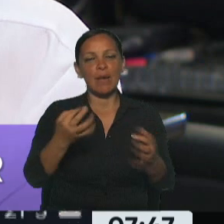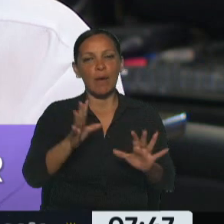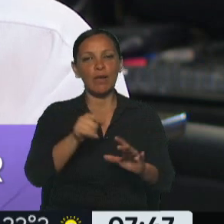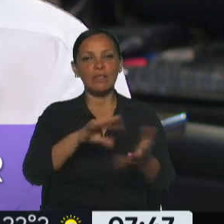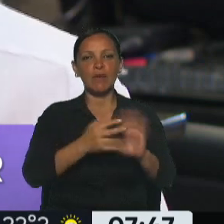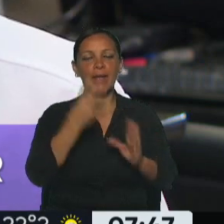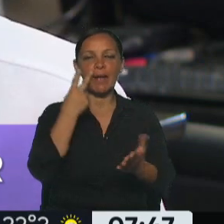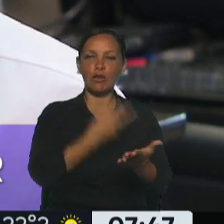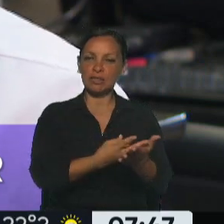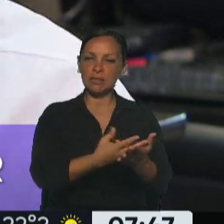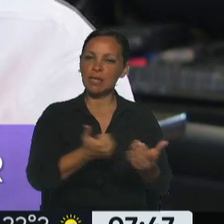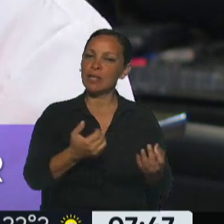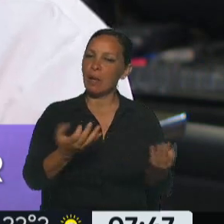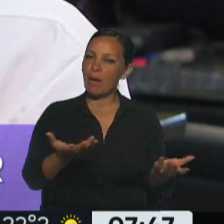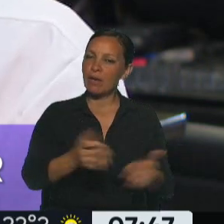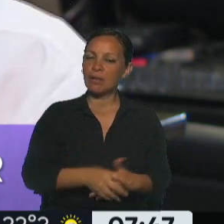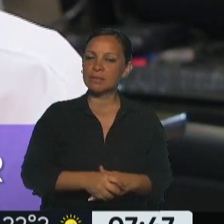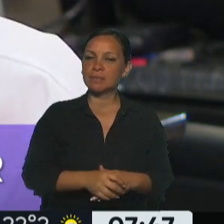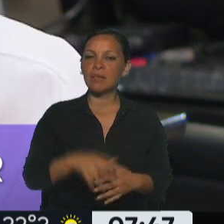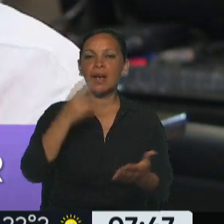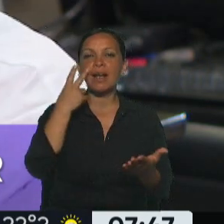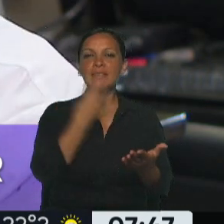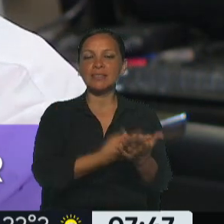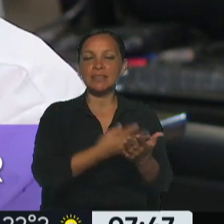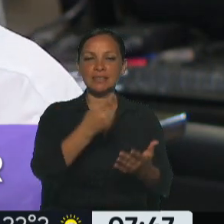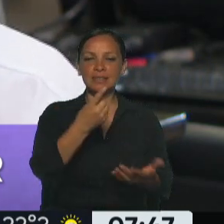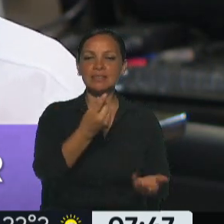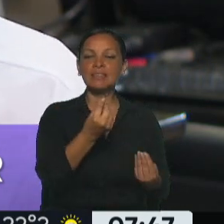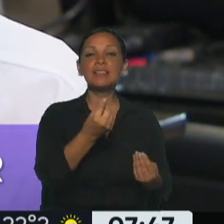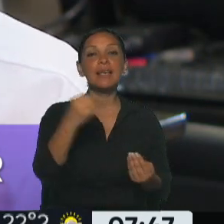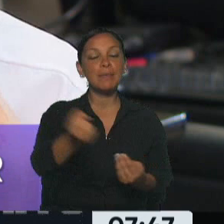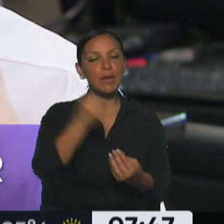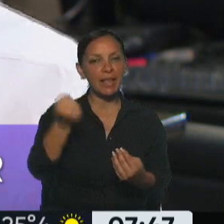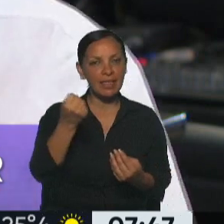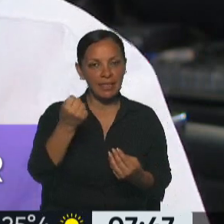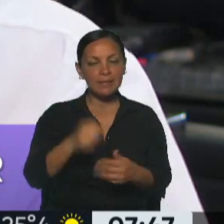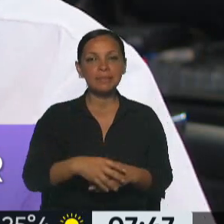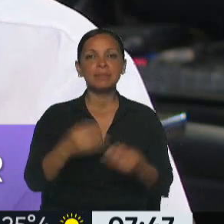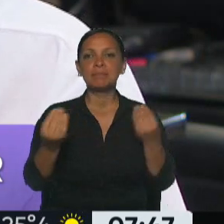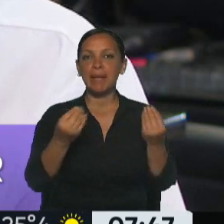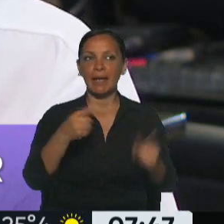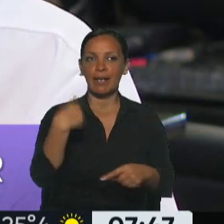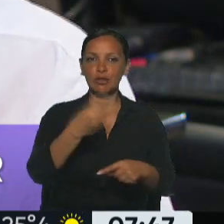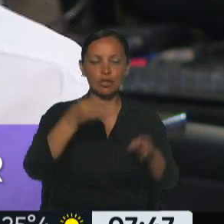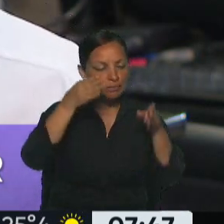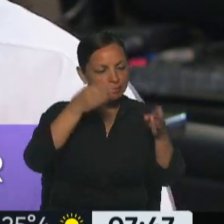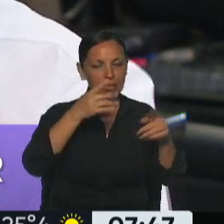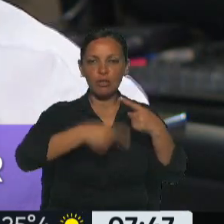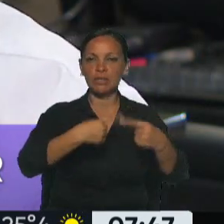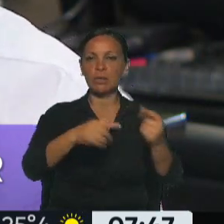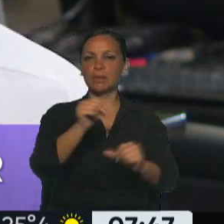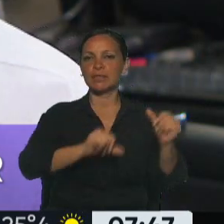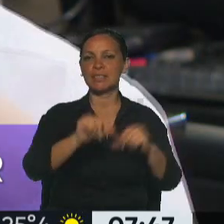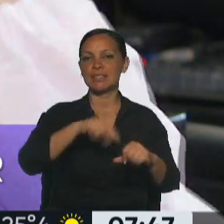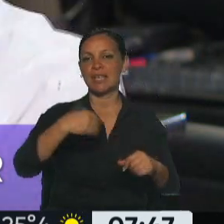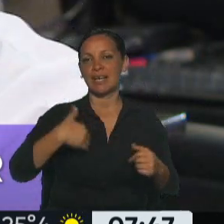tipo de reconocimientos que son claramente importantes para para que sigamos apostando hacer ciencia en el país no son los